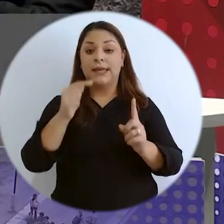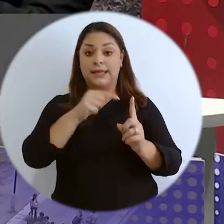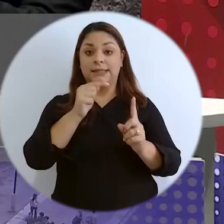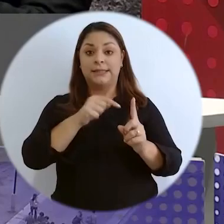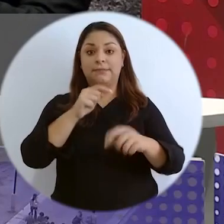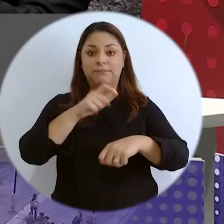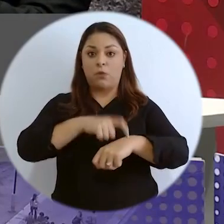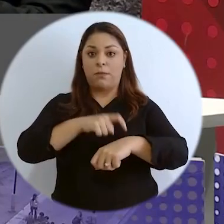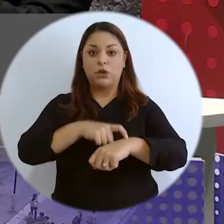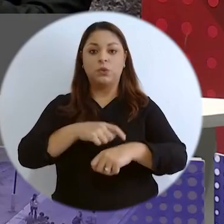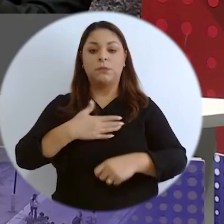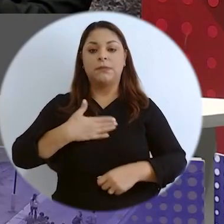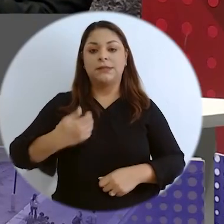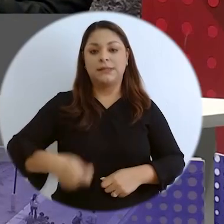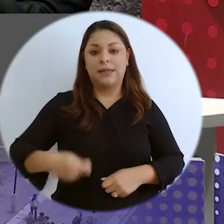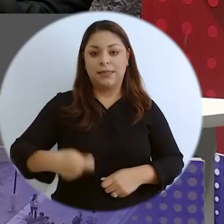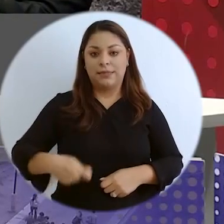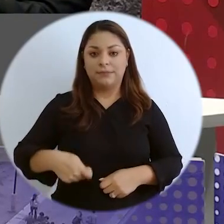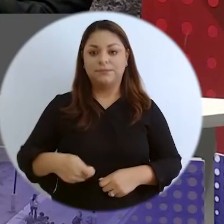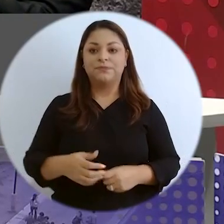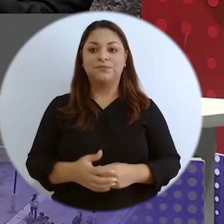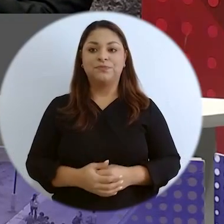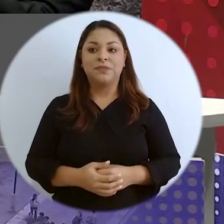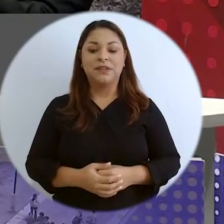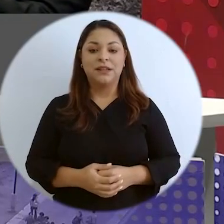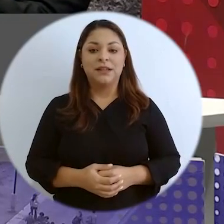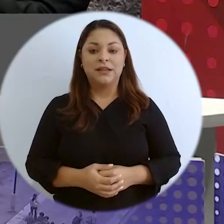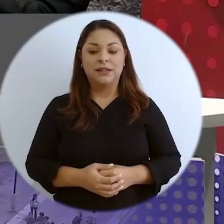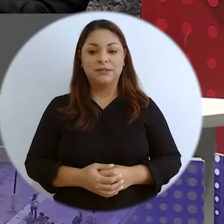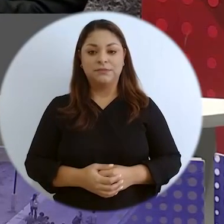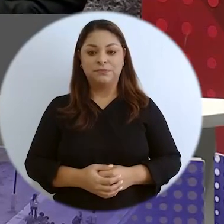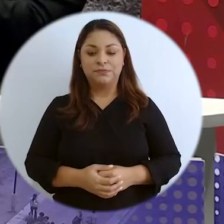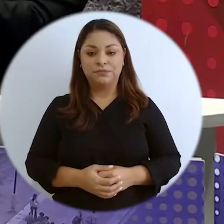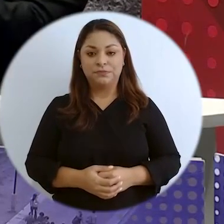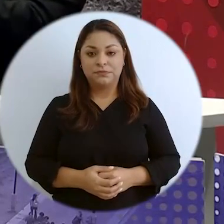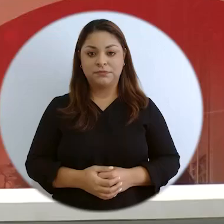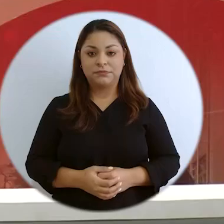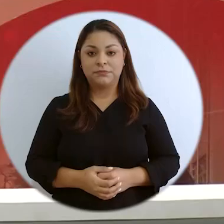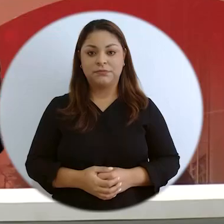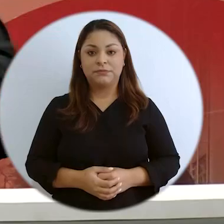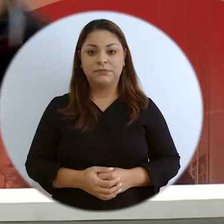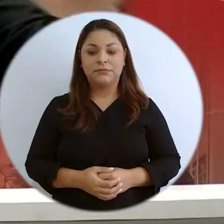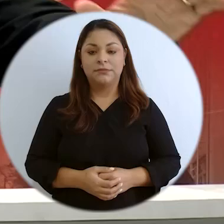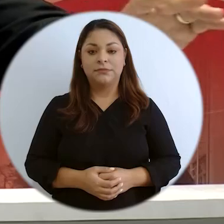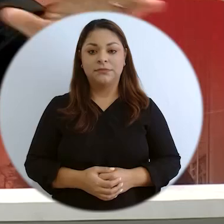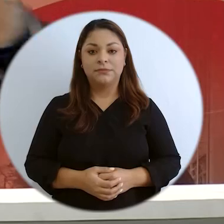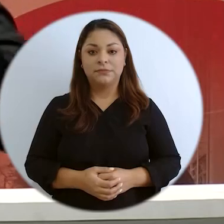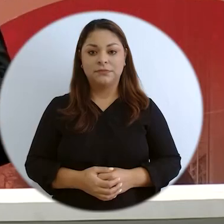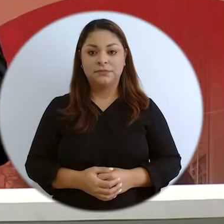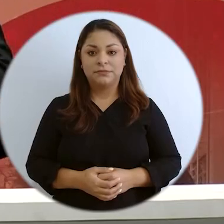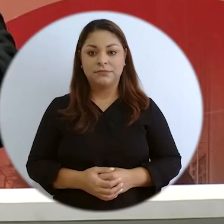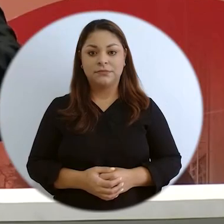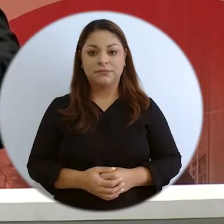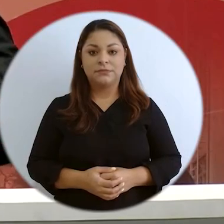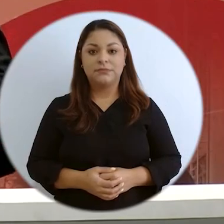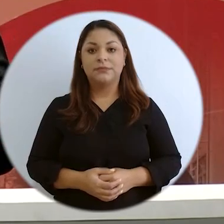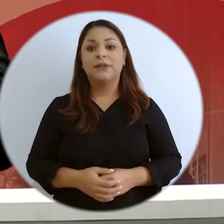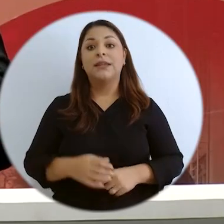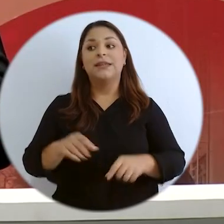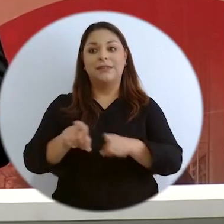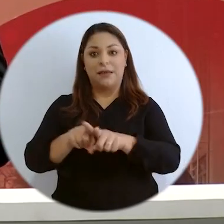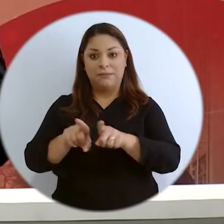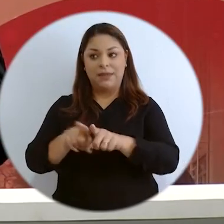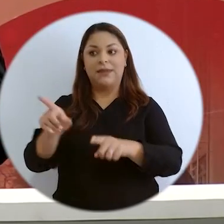choques incluso con ese momento del presidente, que Carlos Alvarado, que incluso si no hubiera sido presidente de él, posiblemente hubiera durado hasta menos en